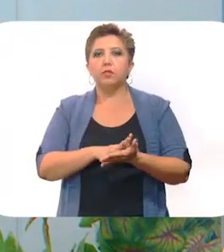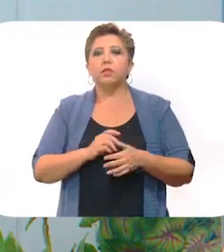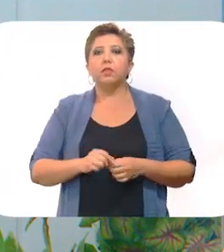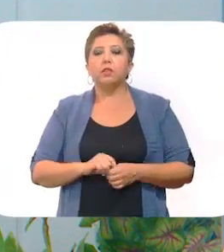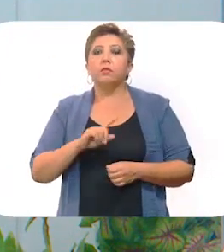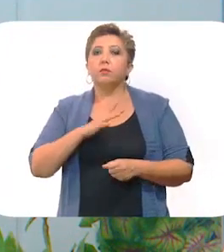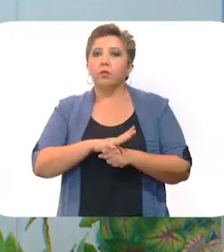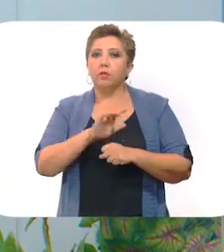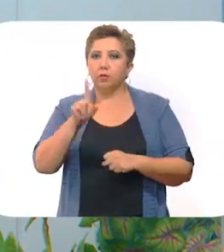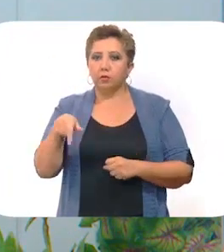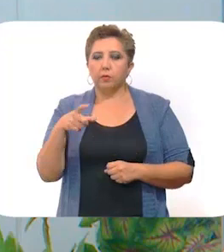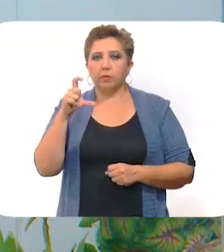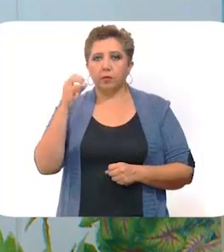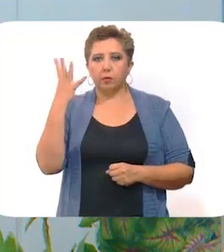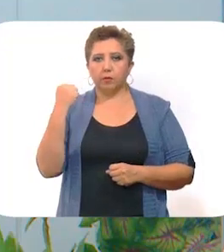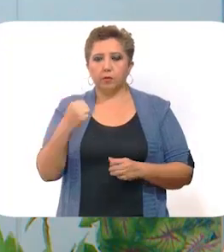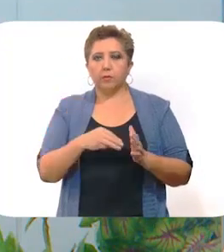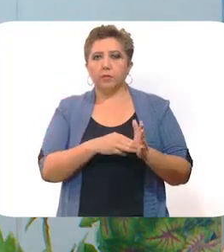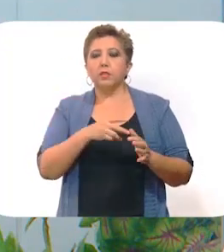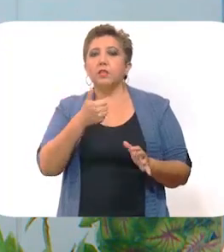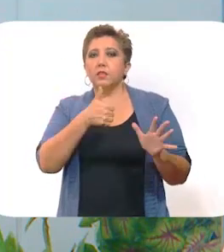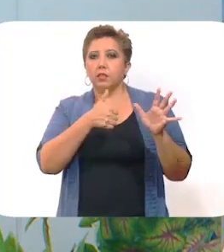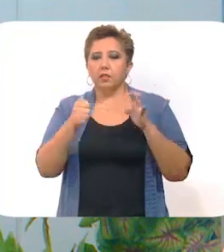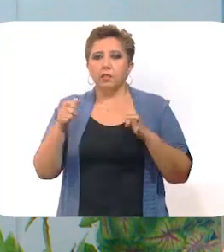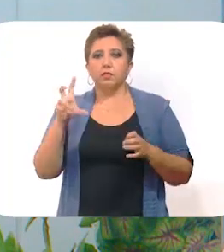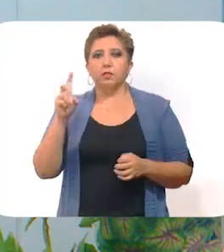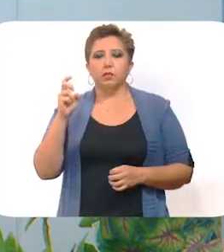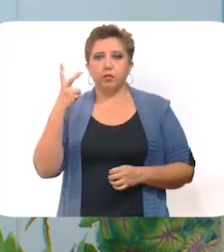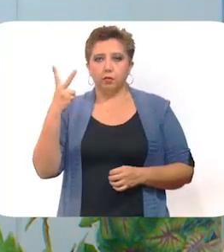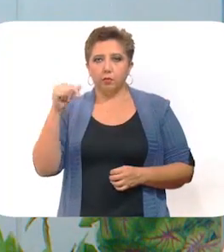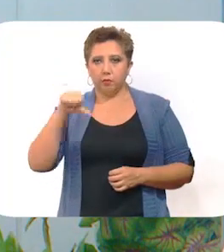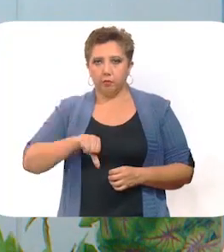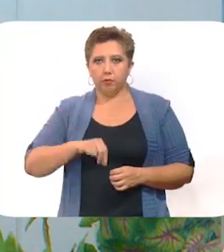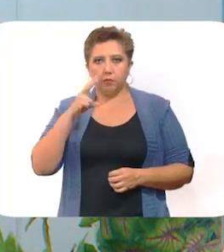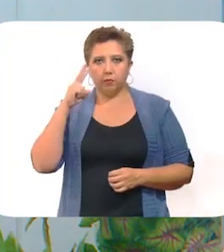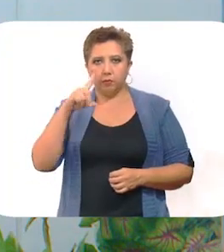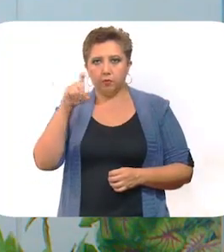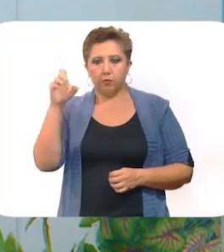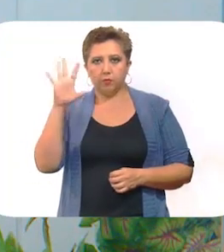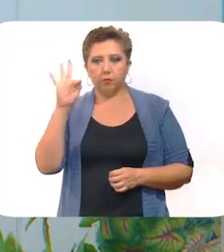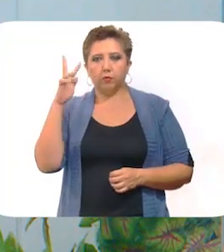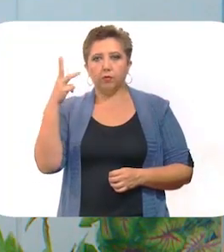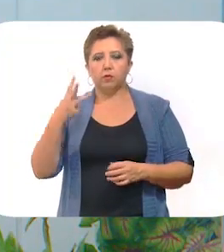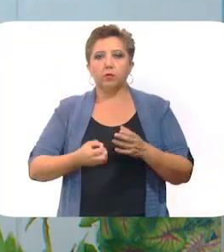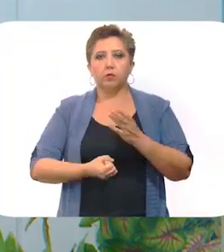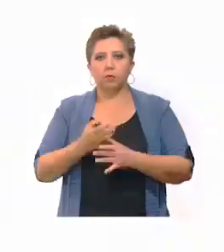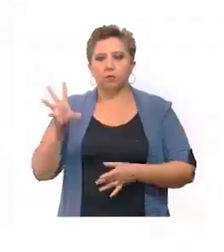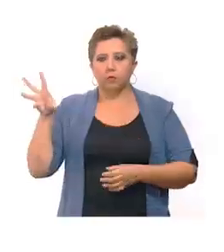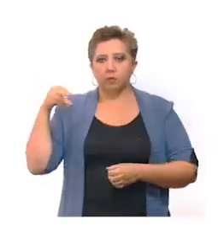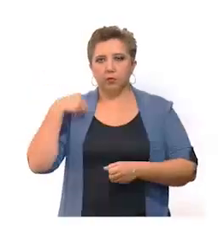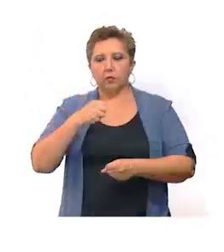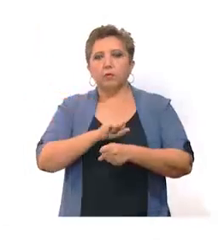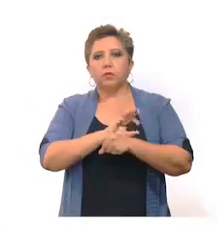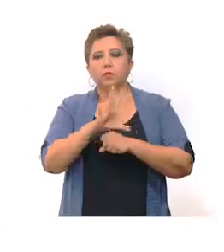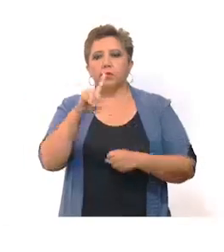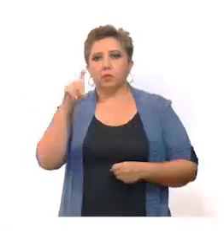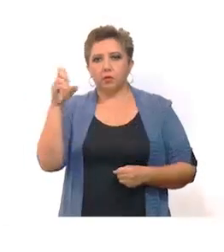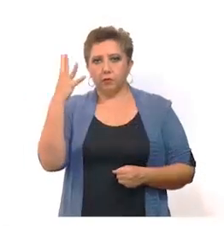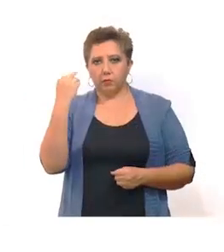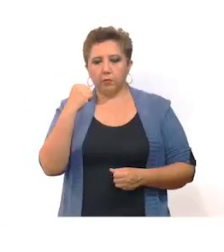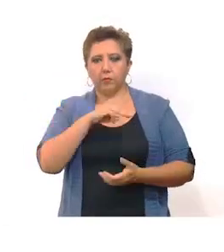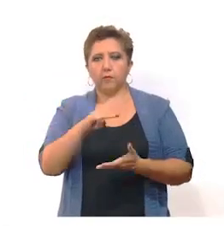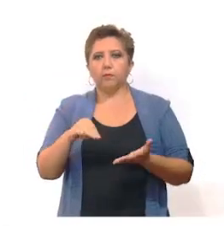los cuales son 29,632. Hoy se detectaron 143 nuevos contagios de coronavirus, 109 en